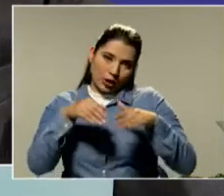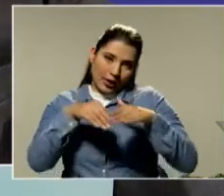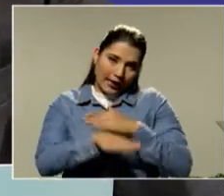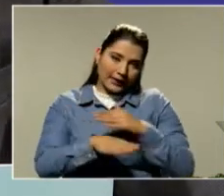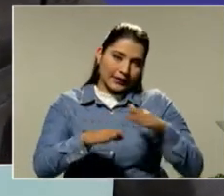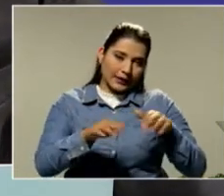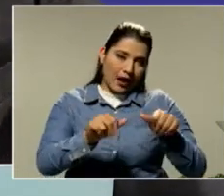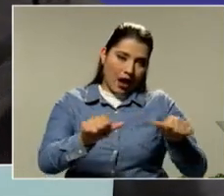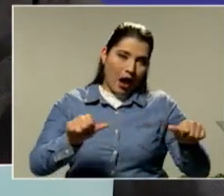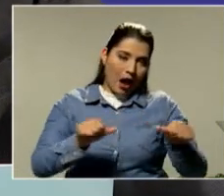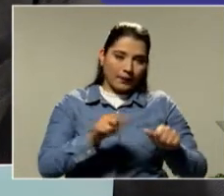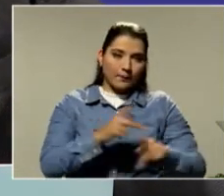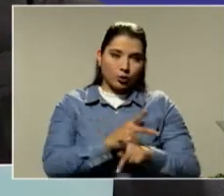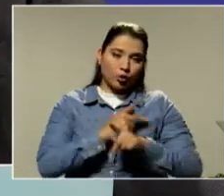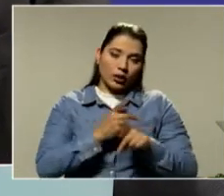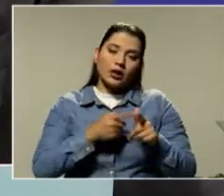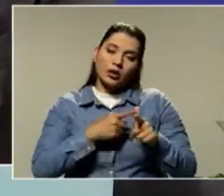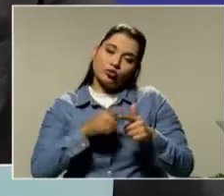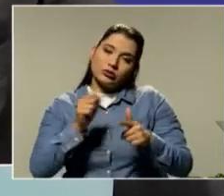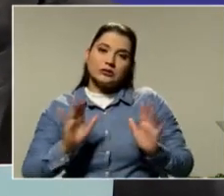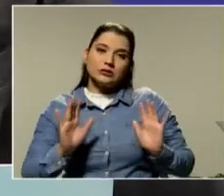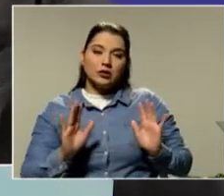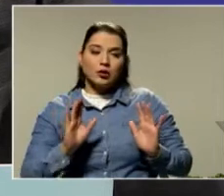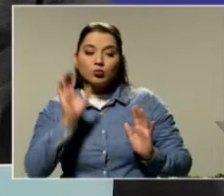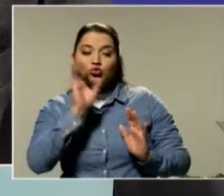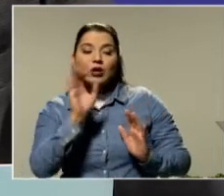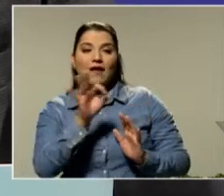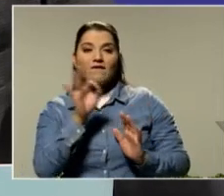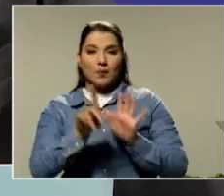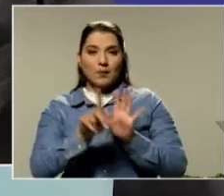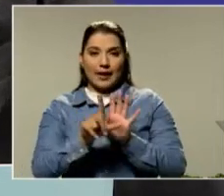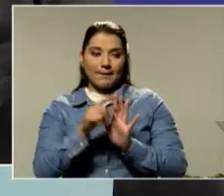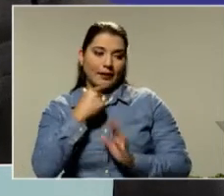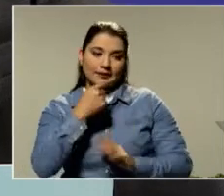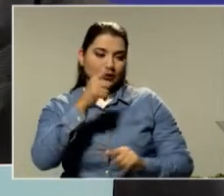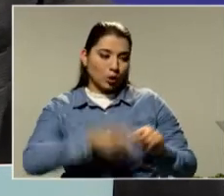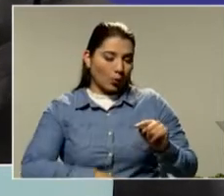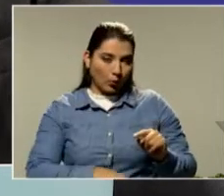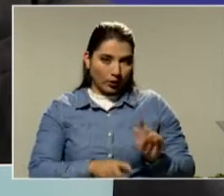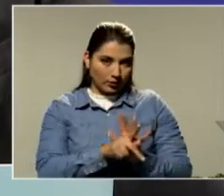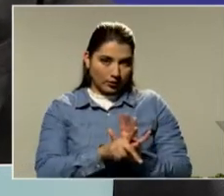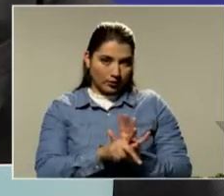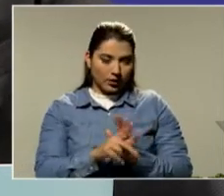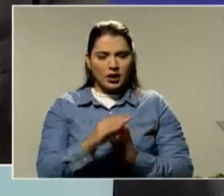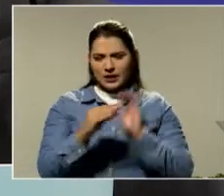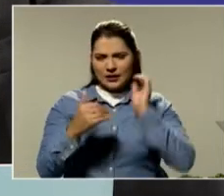para decirle, señor, esto no se puede. Y los hay, ¿verdad?